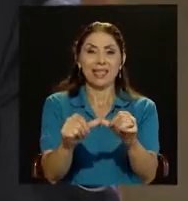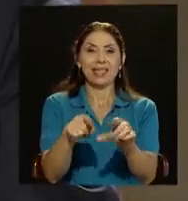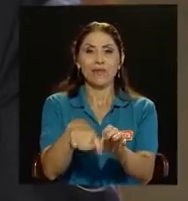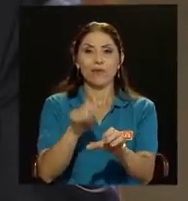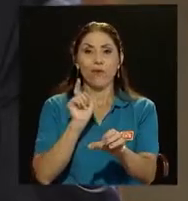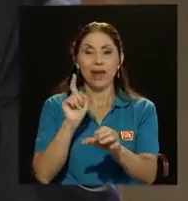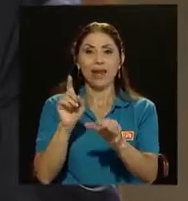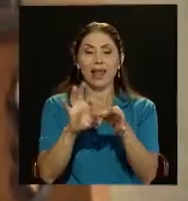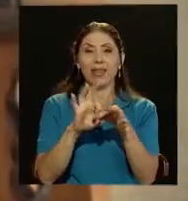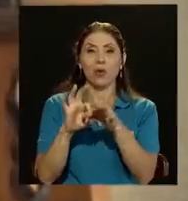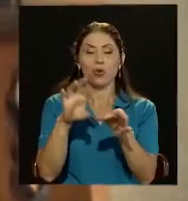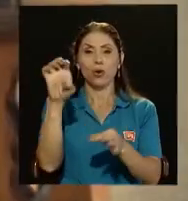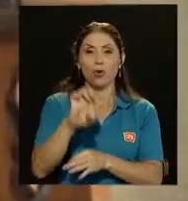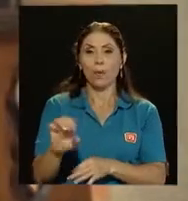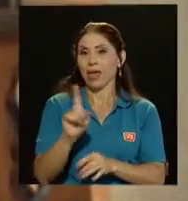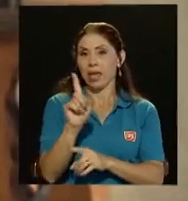Europea.